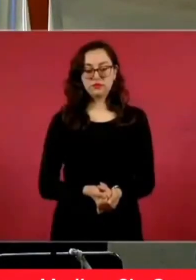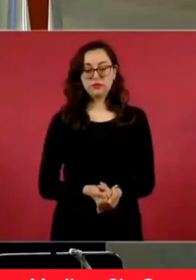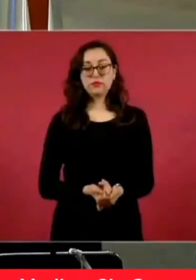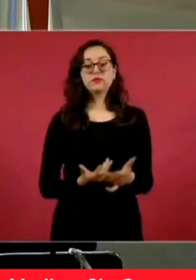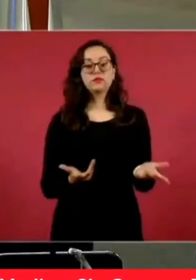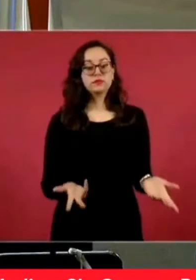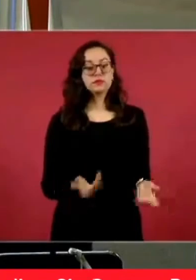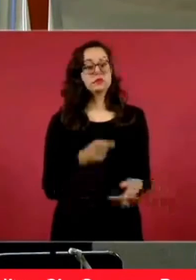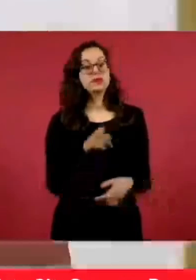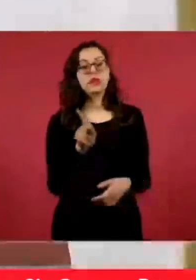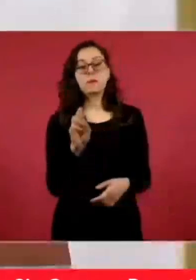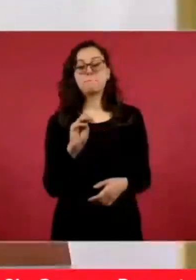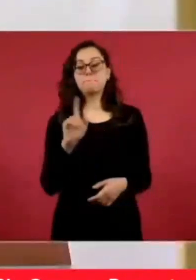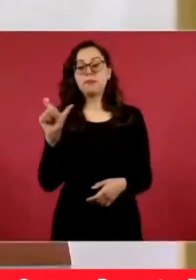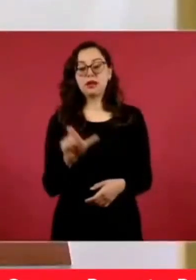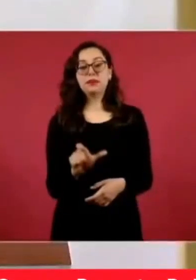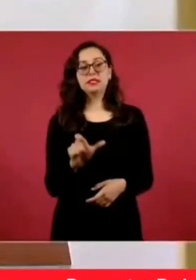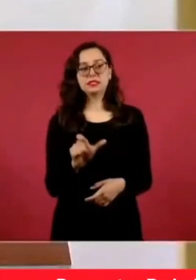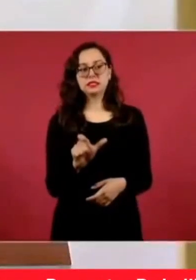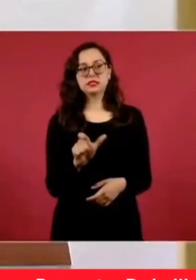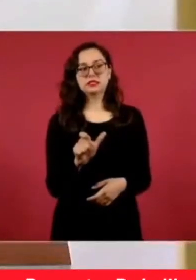Deuda de Pemex.